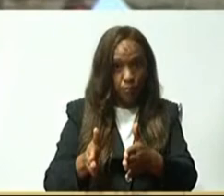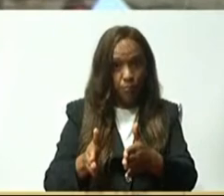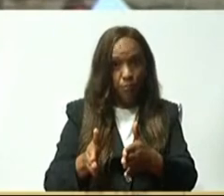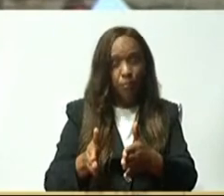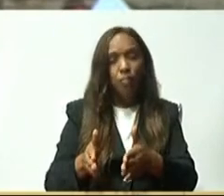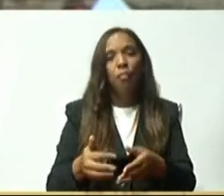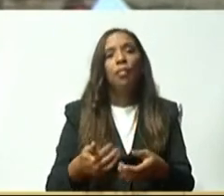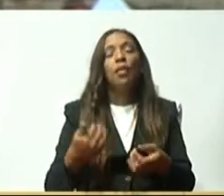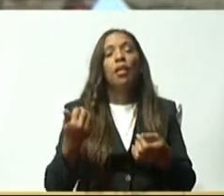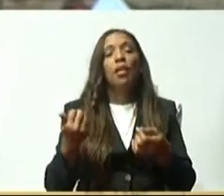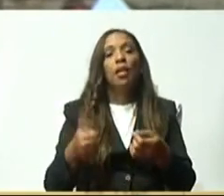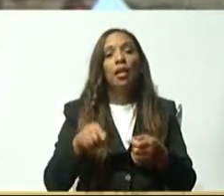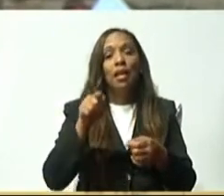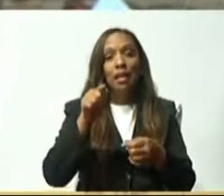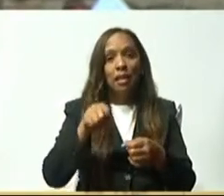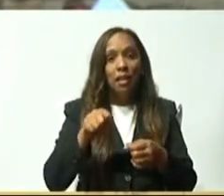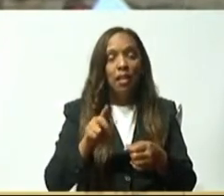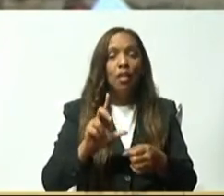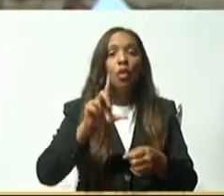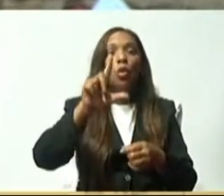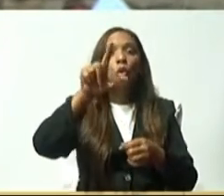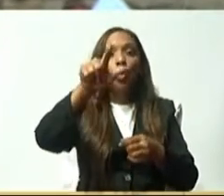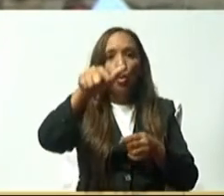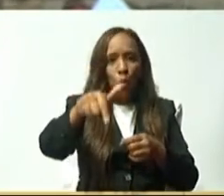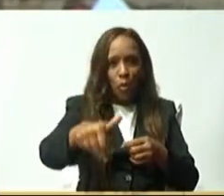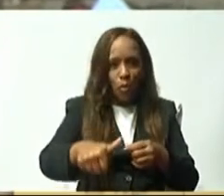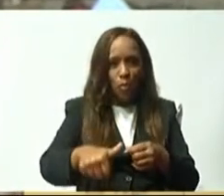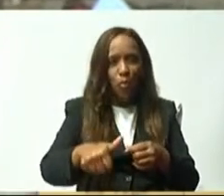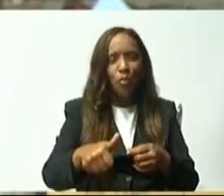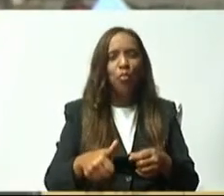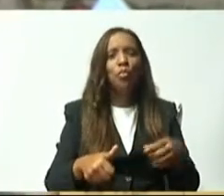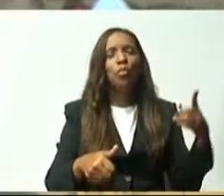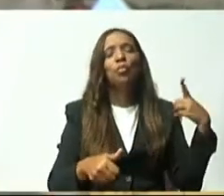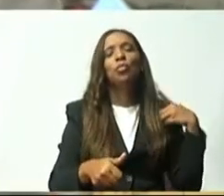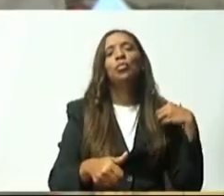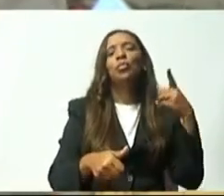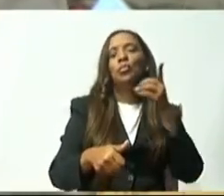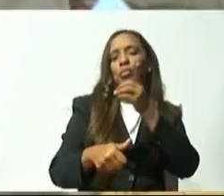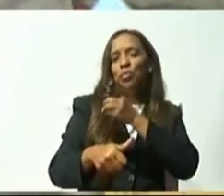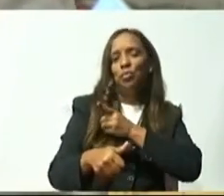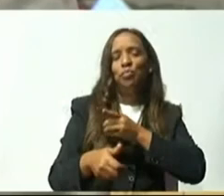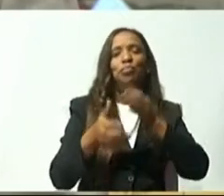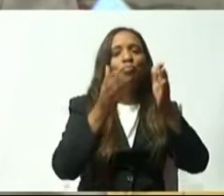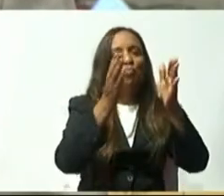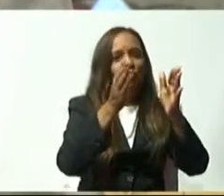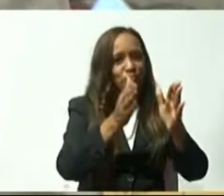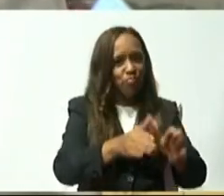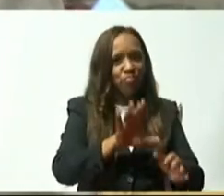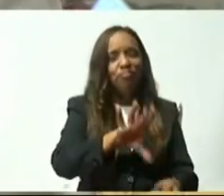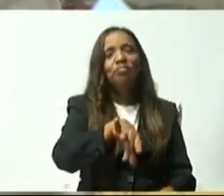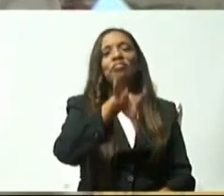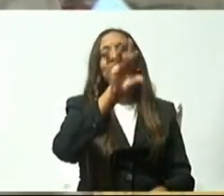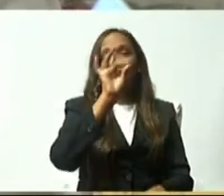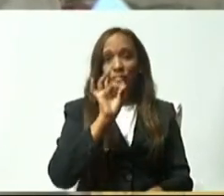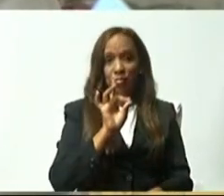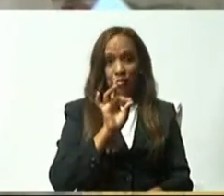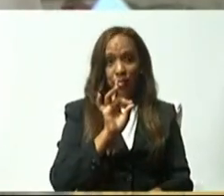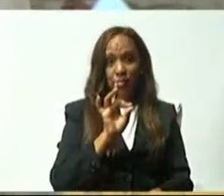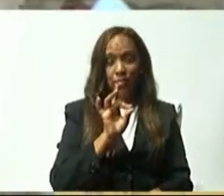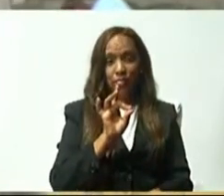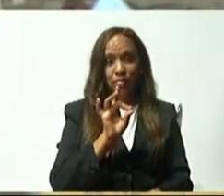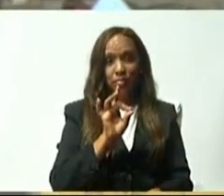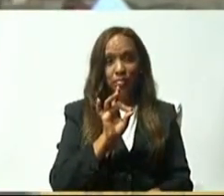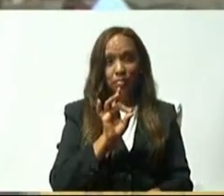de mi partido. Y hoy estoy aquí ocupando una curul como diputado de mi provincia. Hago